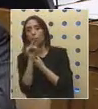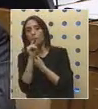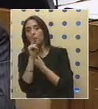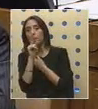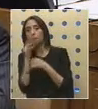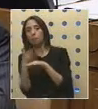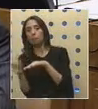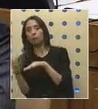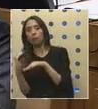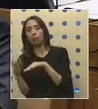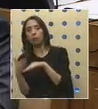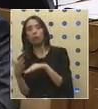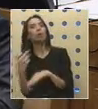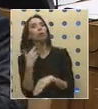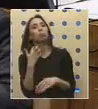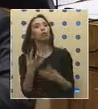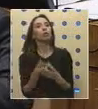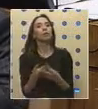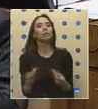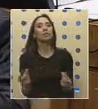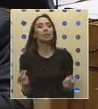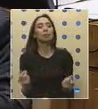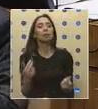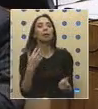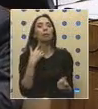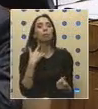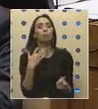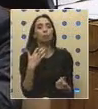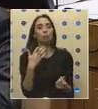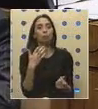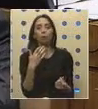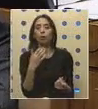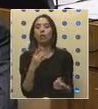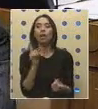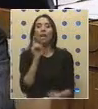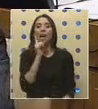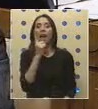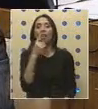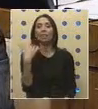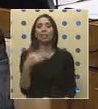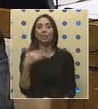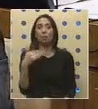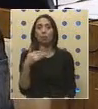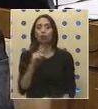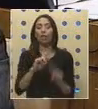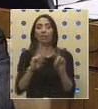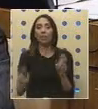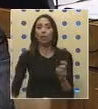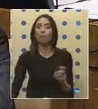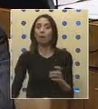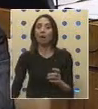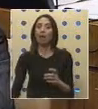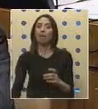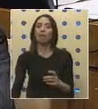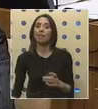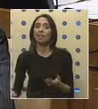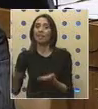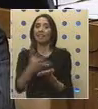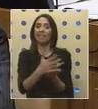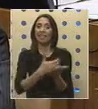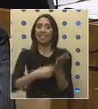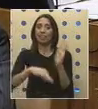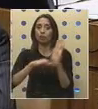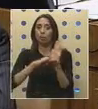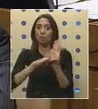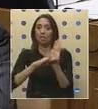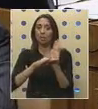¿Y por qué? Por una razón muy simple, porque finalmente a quienes importa el tema del ingreso mínimo son a las grandes empresas.